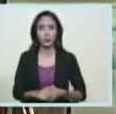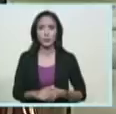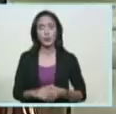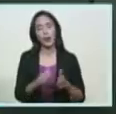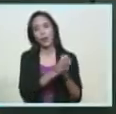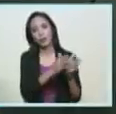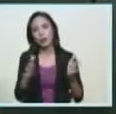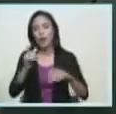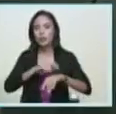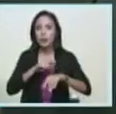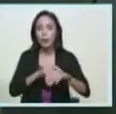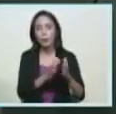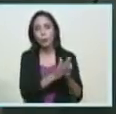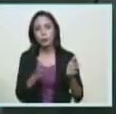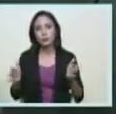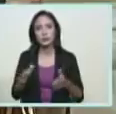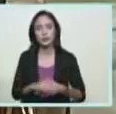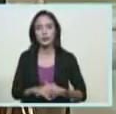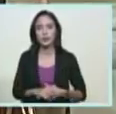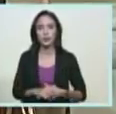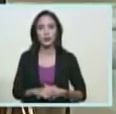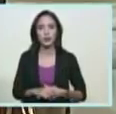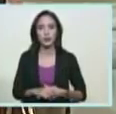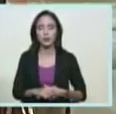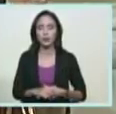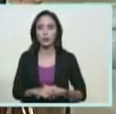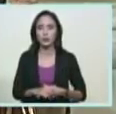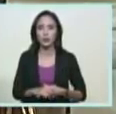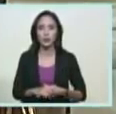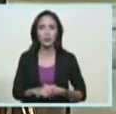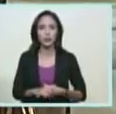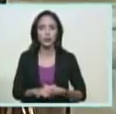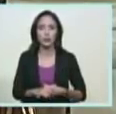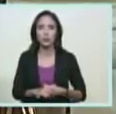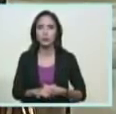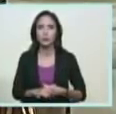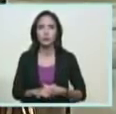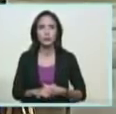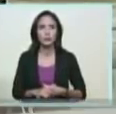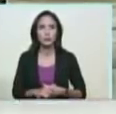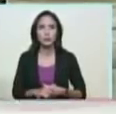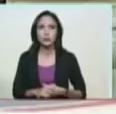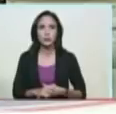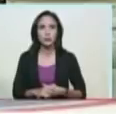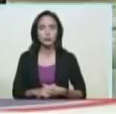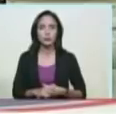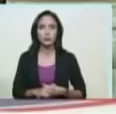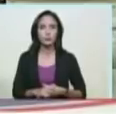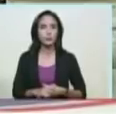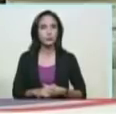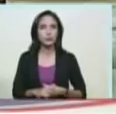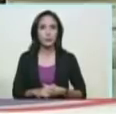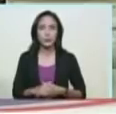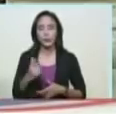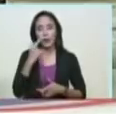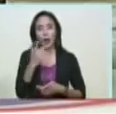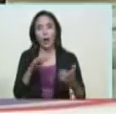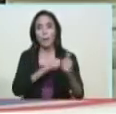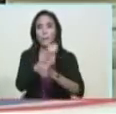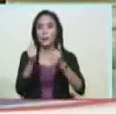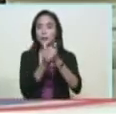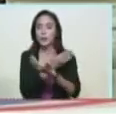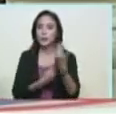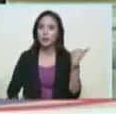extendido de precios deprimidos el más extendido compañera vicepresidente